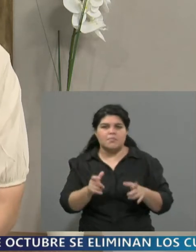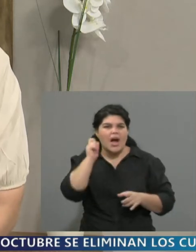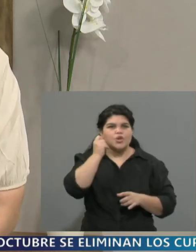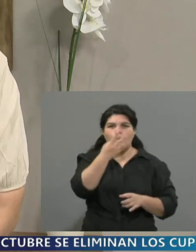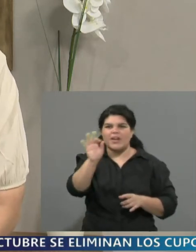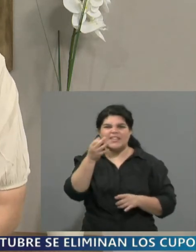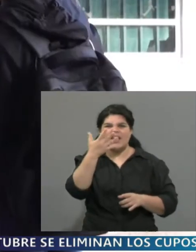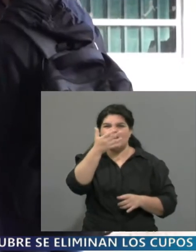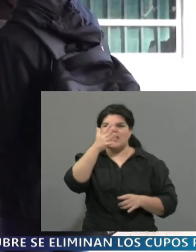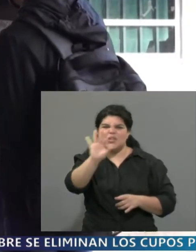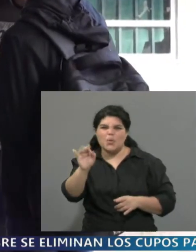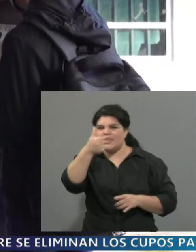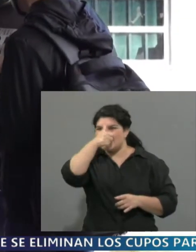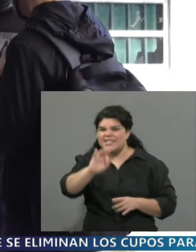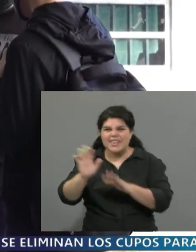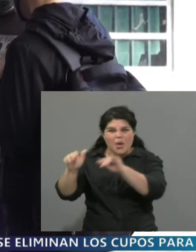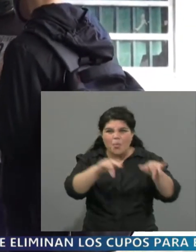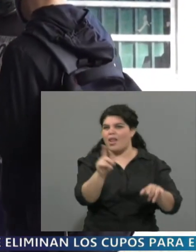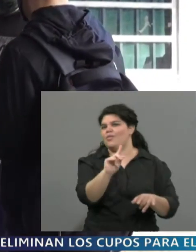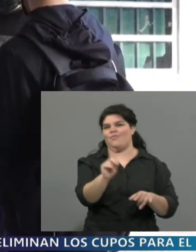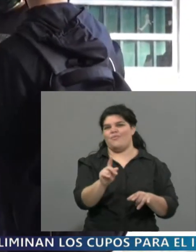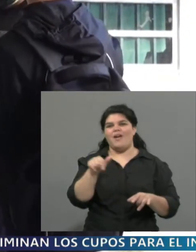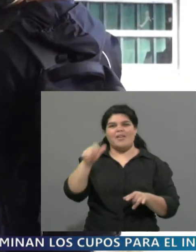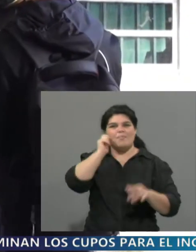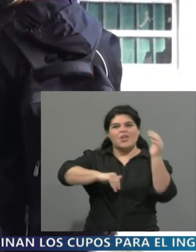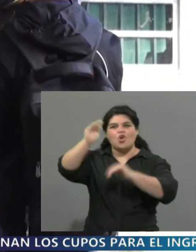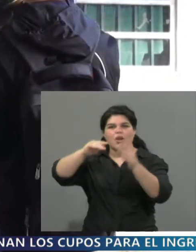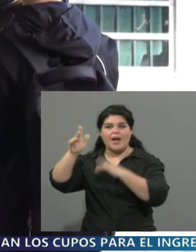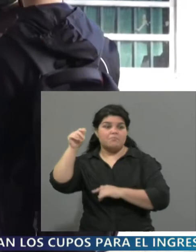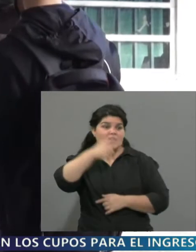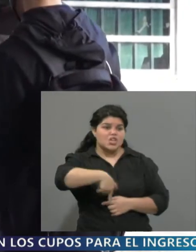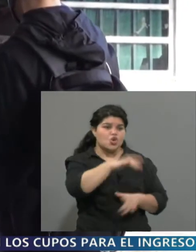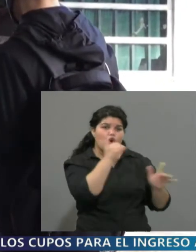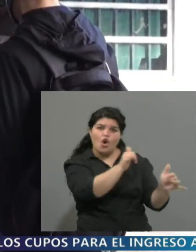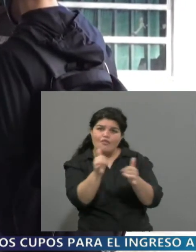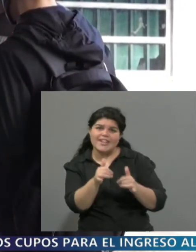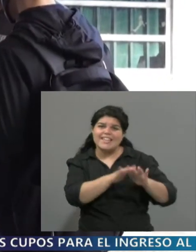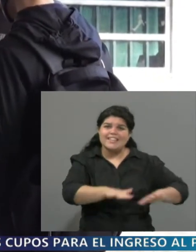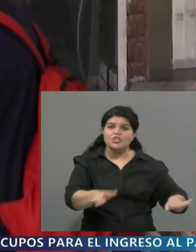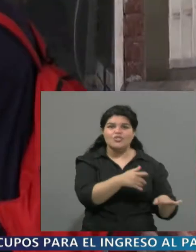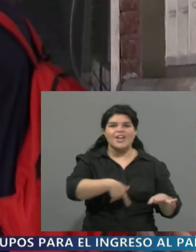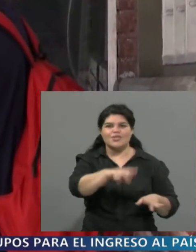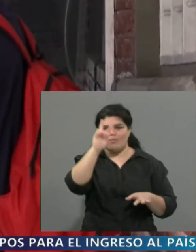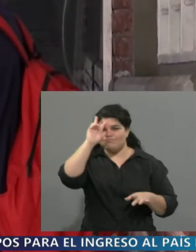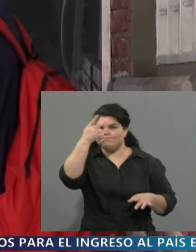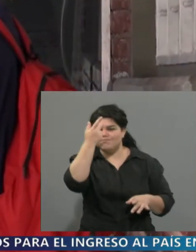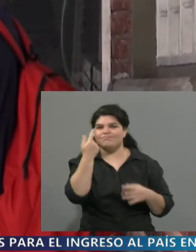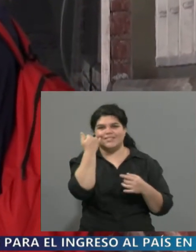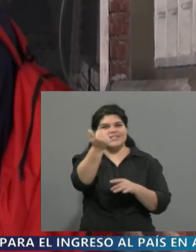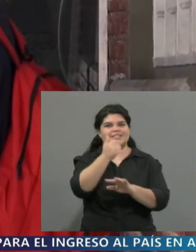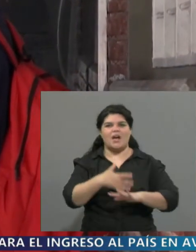sí, ¿no? Realmente tienen en su cabeza ya hay un cambio de paradigma que, otra vez, celebro